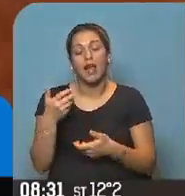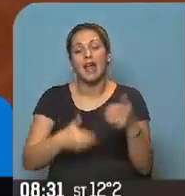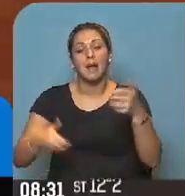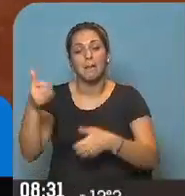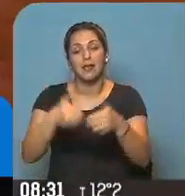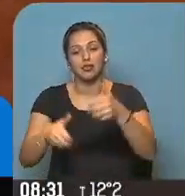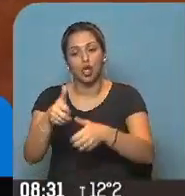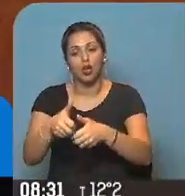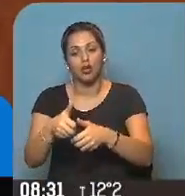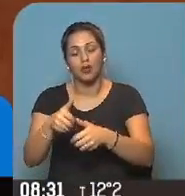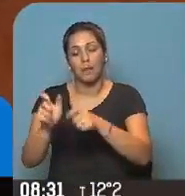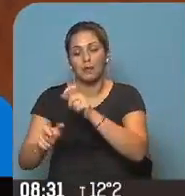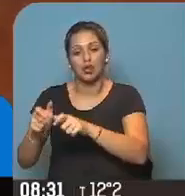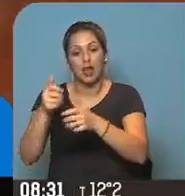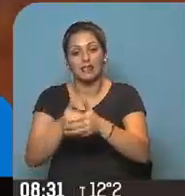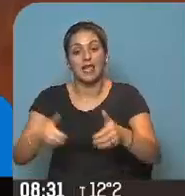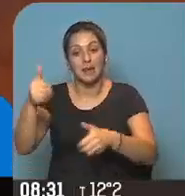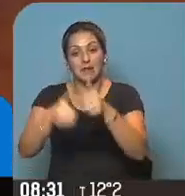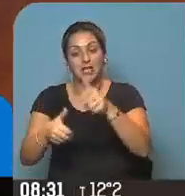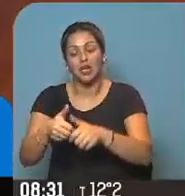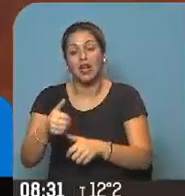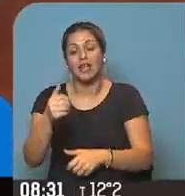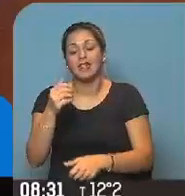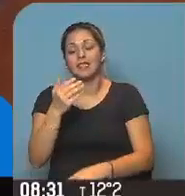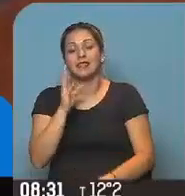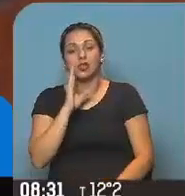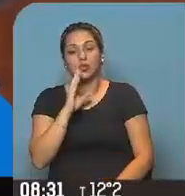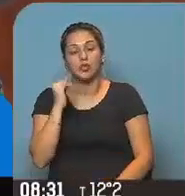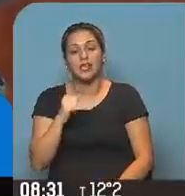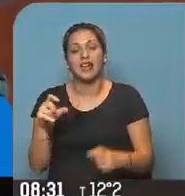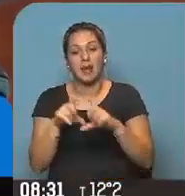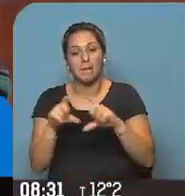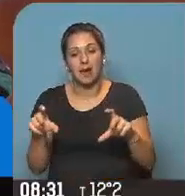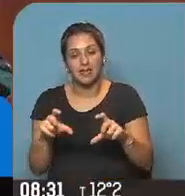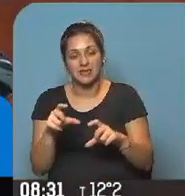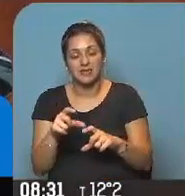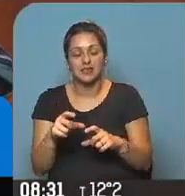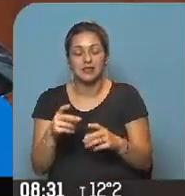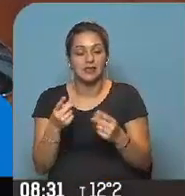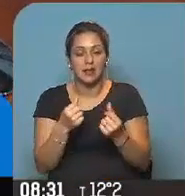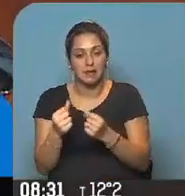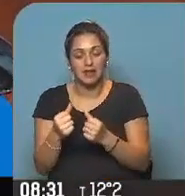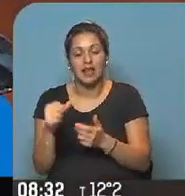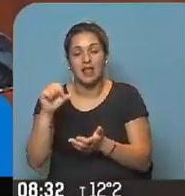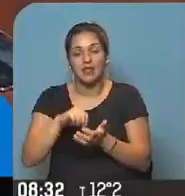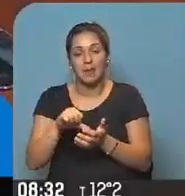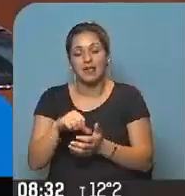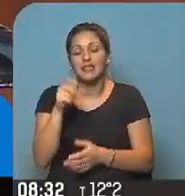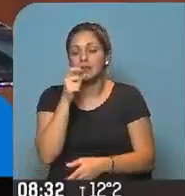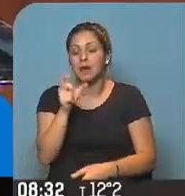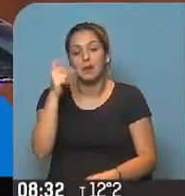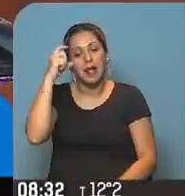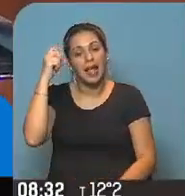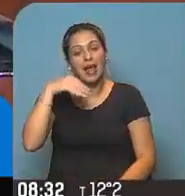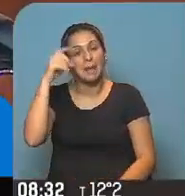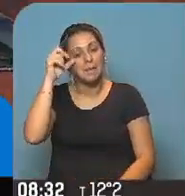Unidos tienen carteras, portafolios en bonos de países emergentes con indicadores que van siguiendo